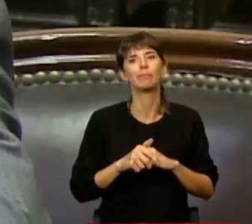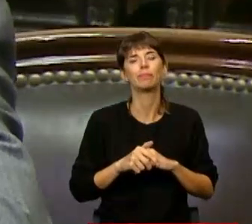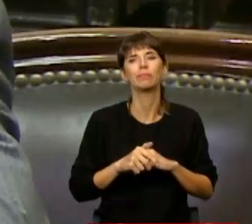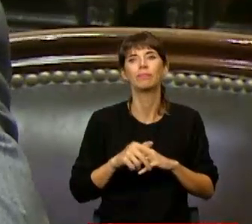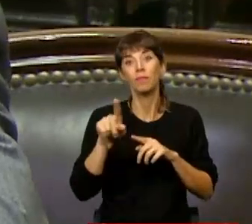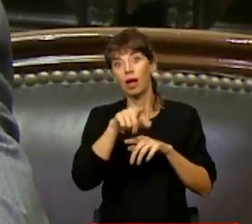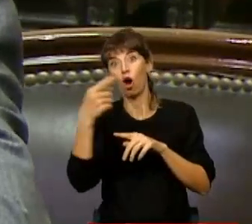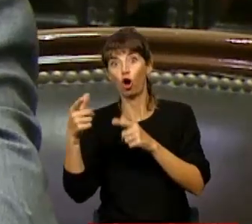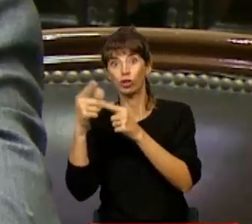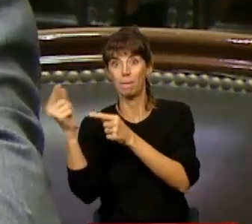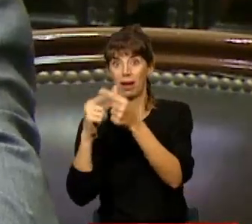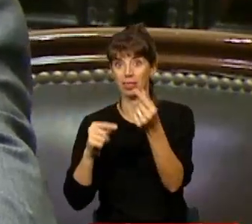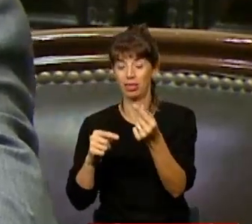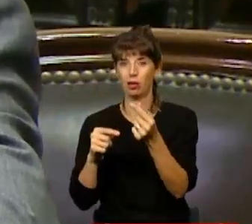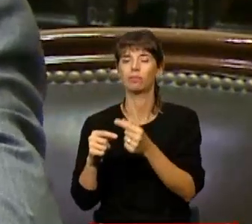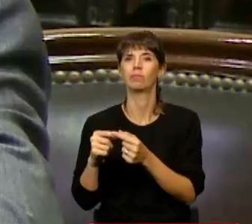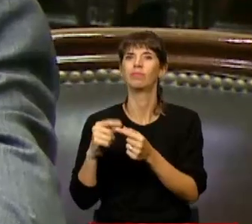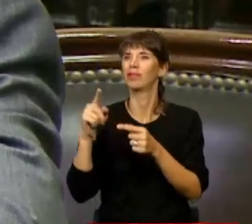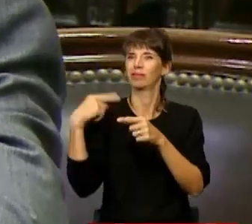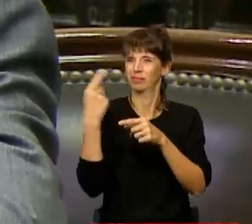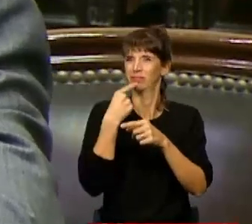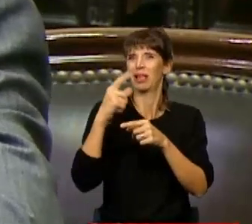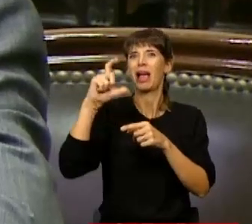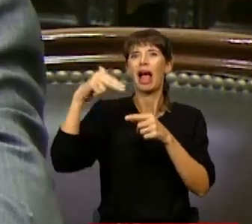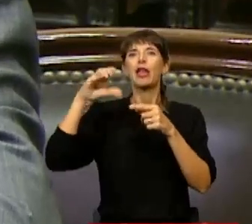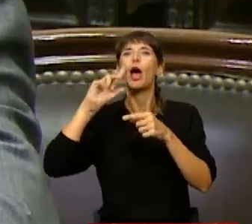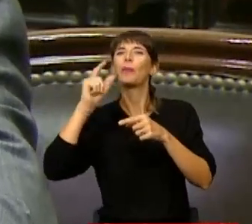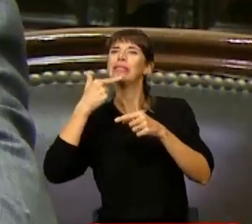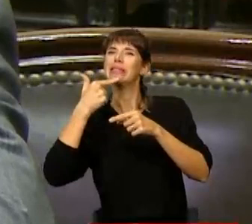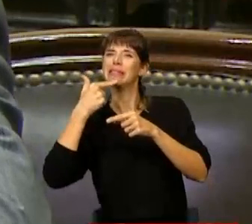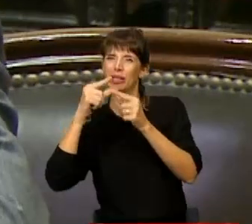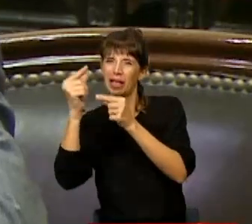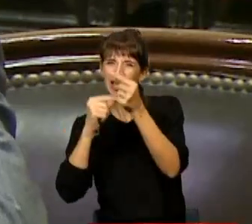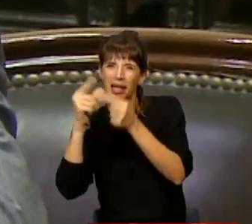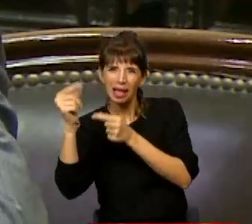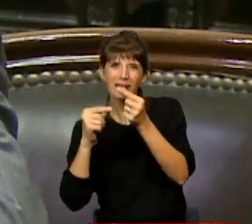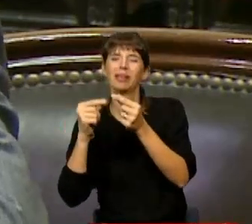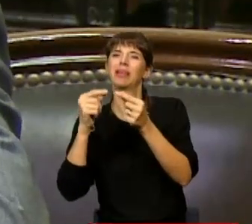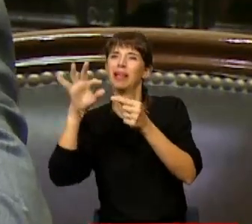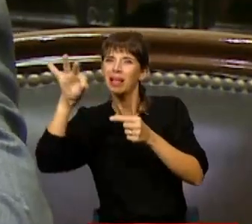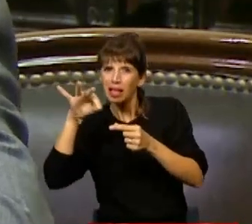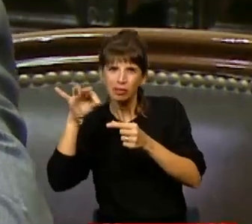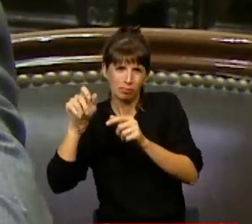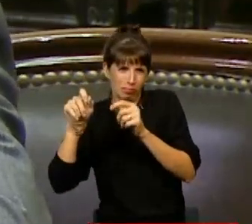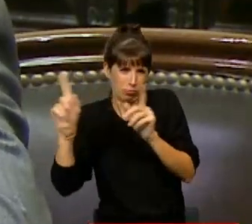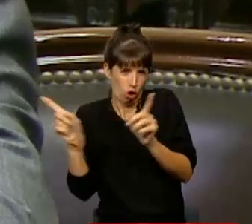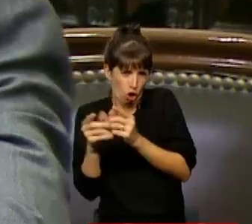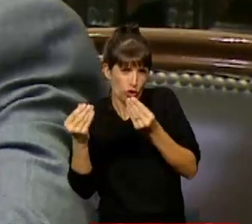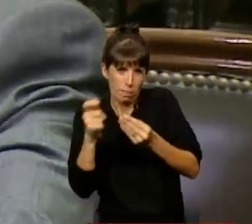la otra planta, que hoy se la da en llamar cannabis medicinal, es la planta de marihuana. La planta de